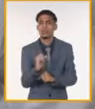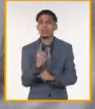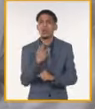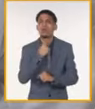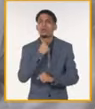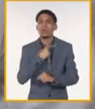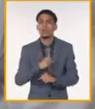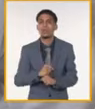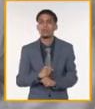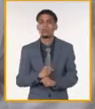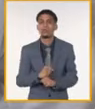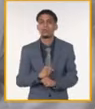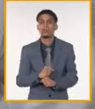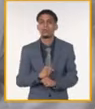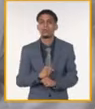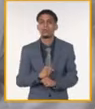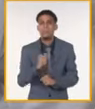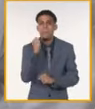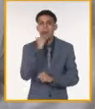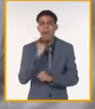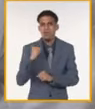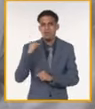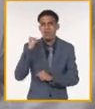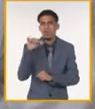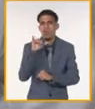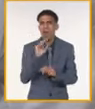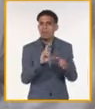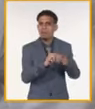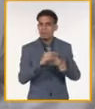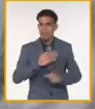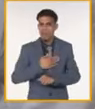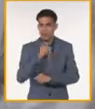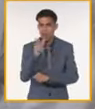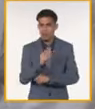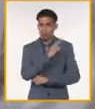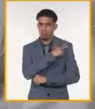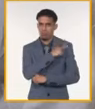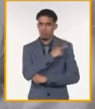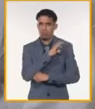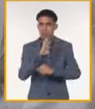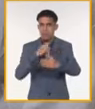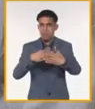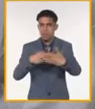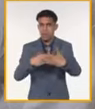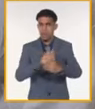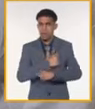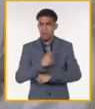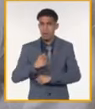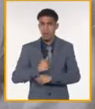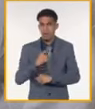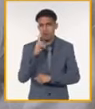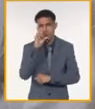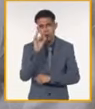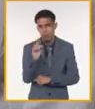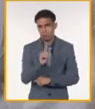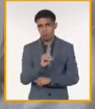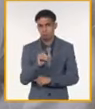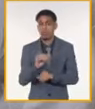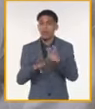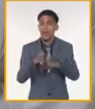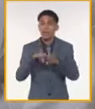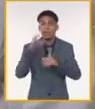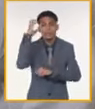que hayan tratado de obtener más ganancia e los dueños de mi pyme de negocios particulares etcétera sino que a veces el el estado